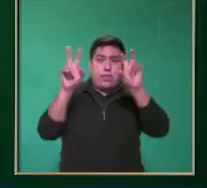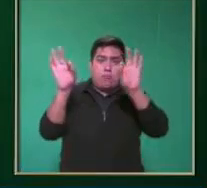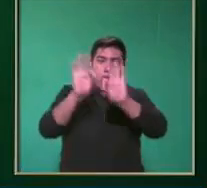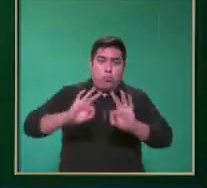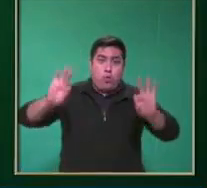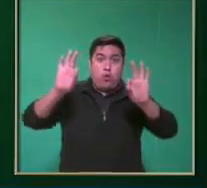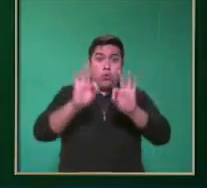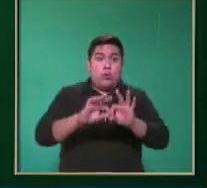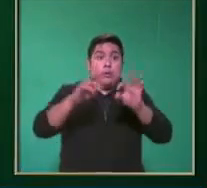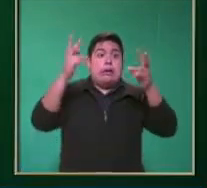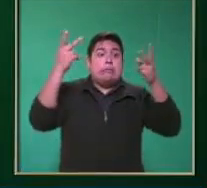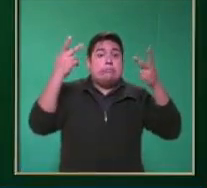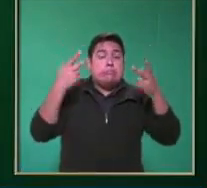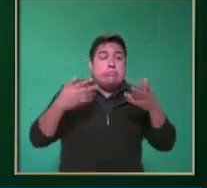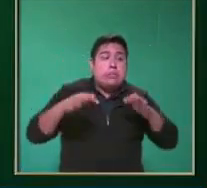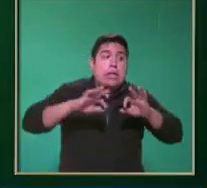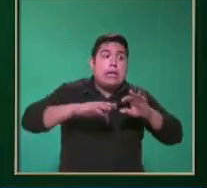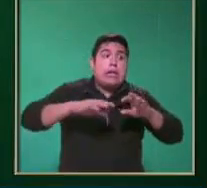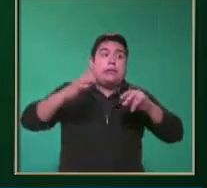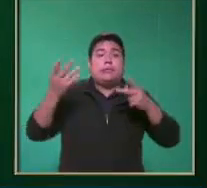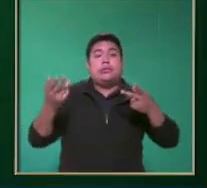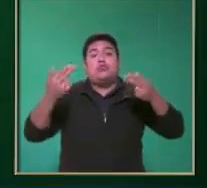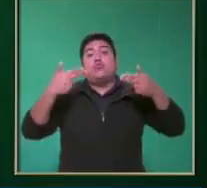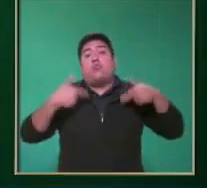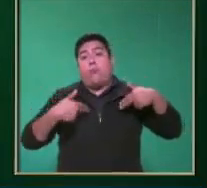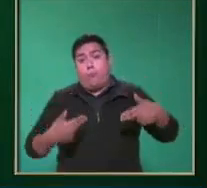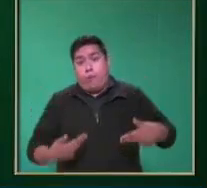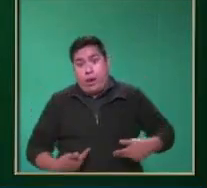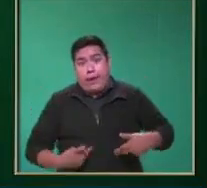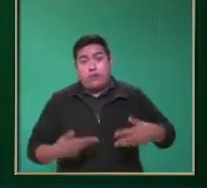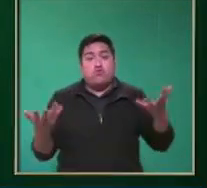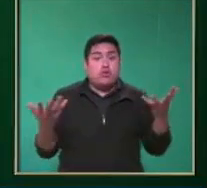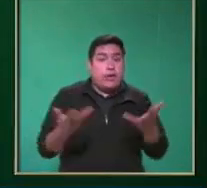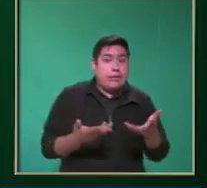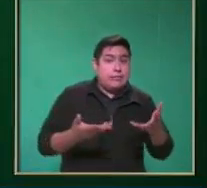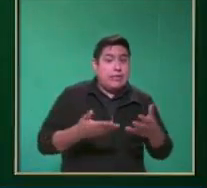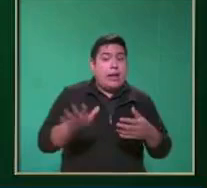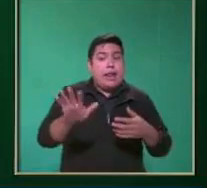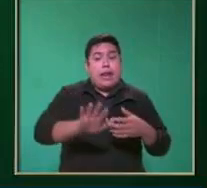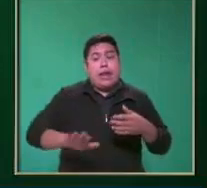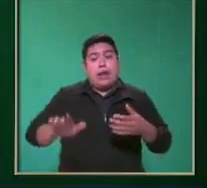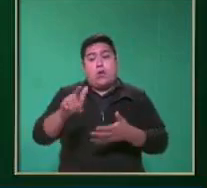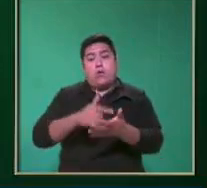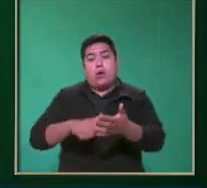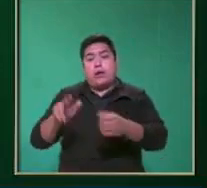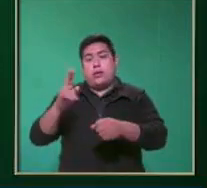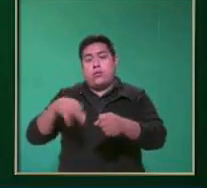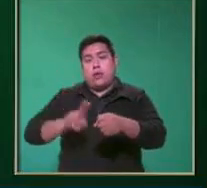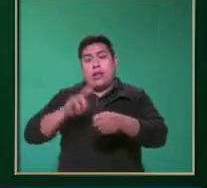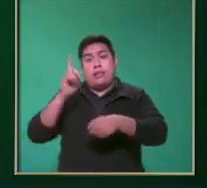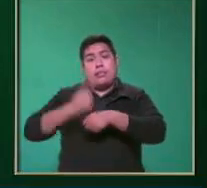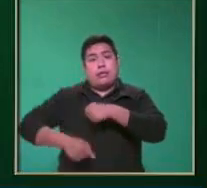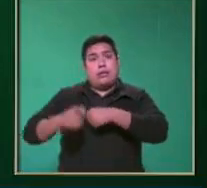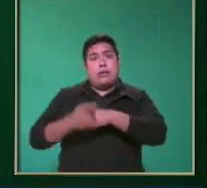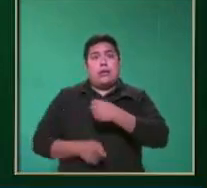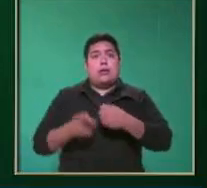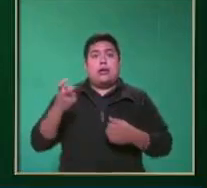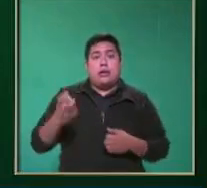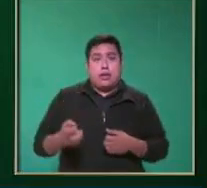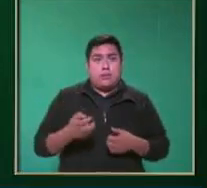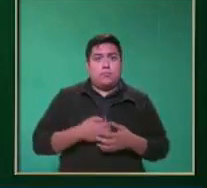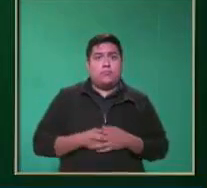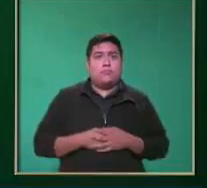las afectaciones humanas por actividades propias del humano a estos